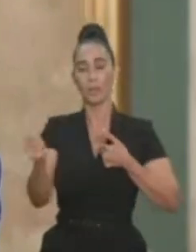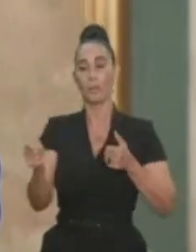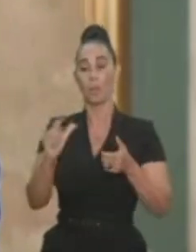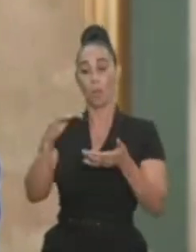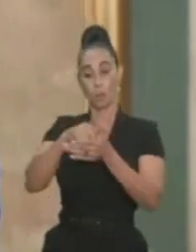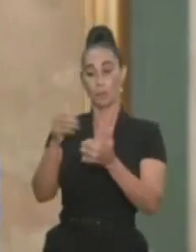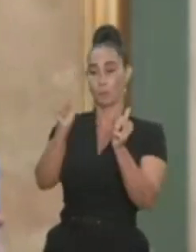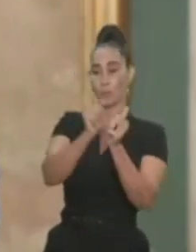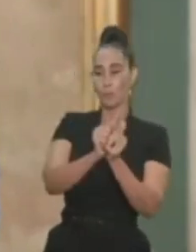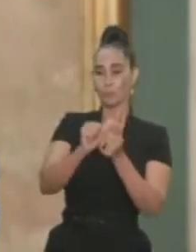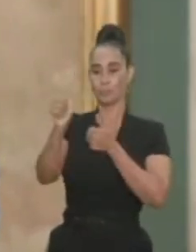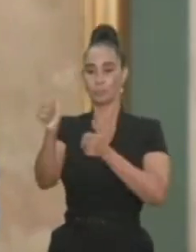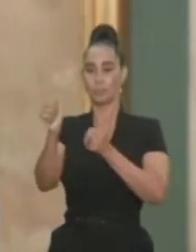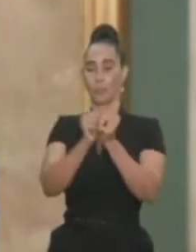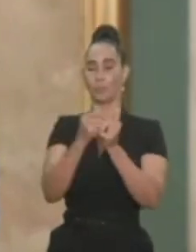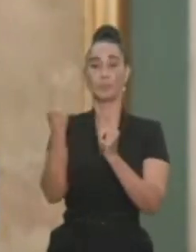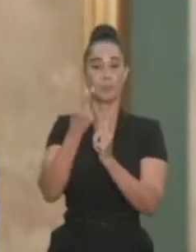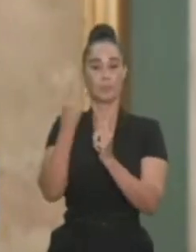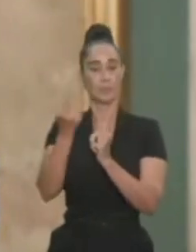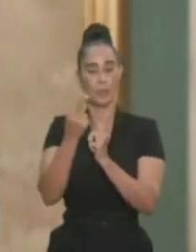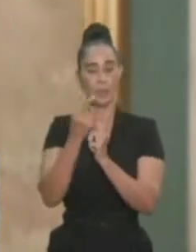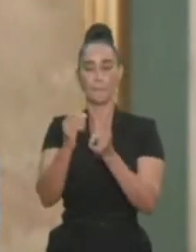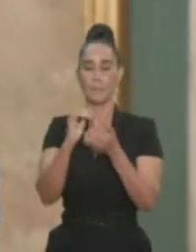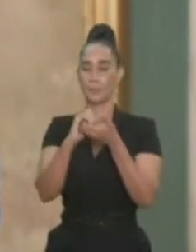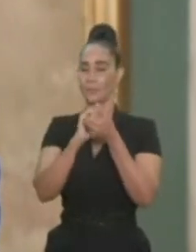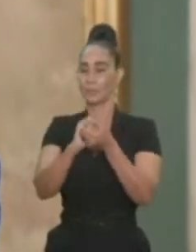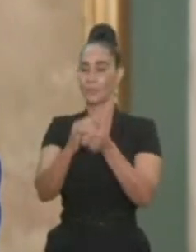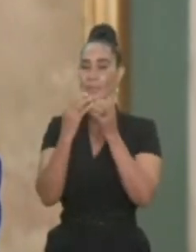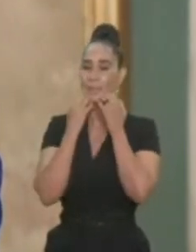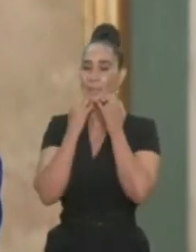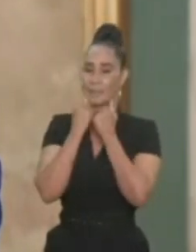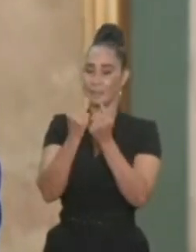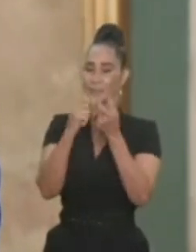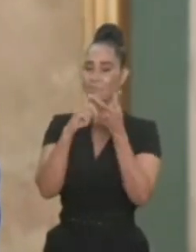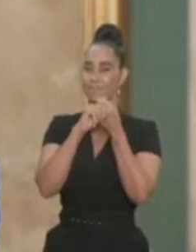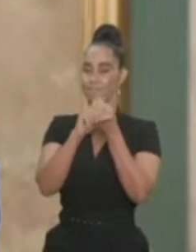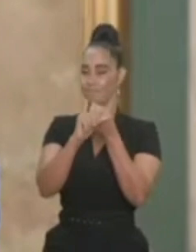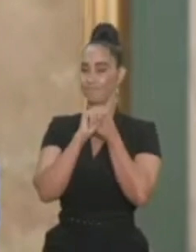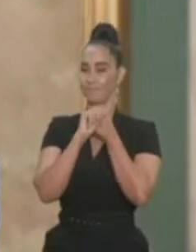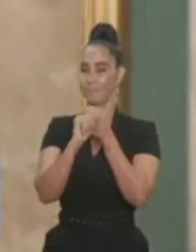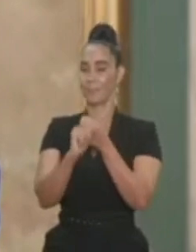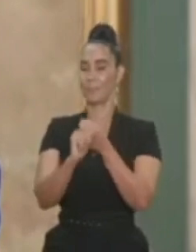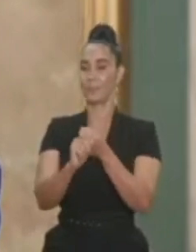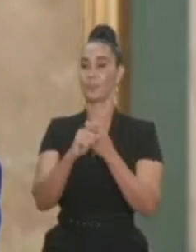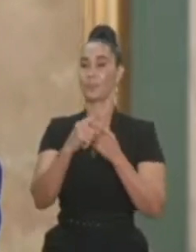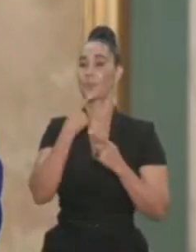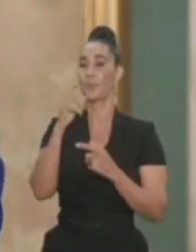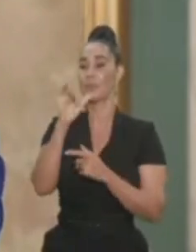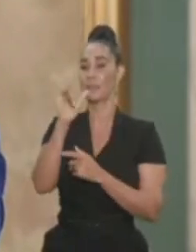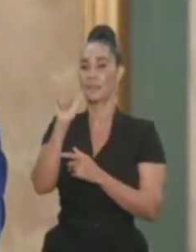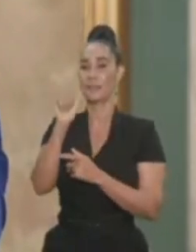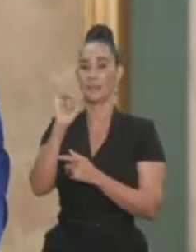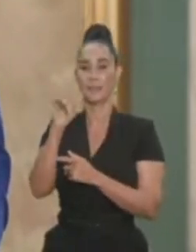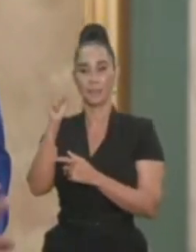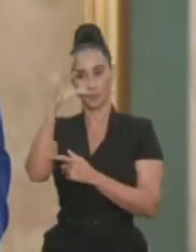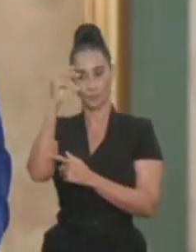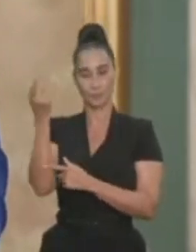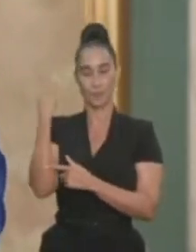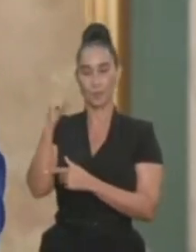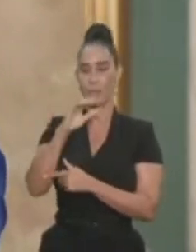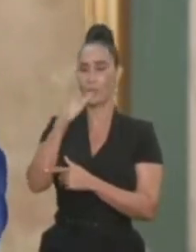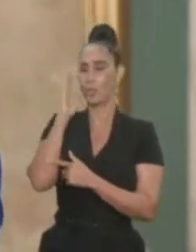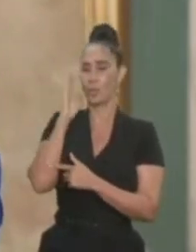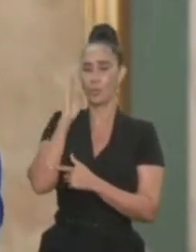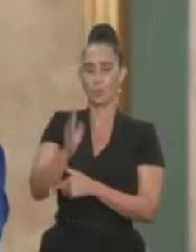juntos, pero siempre un gran amigo, una gran persona, que como decía Yayo,